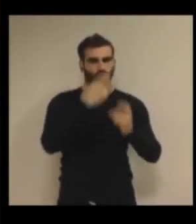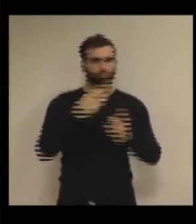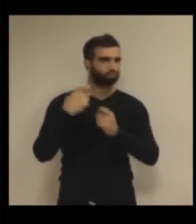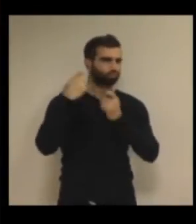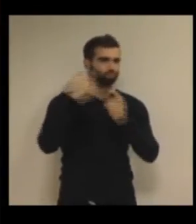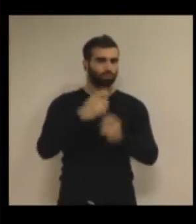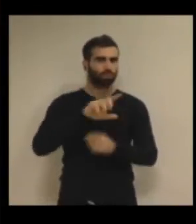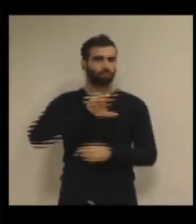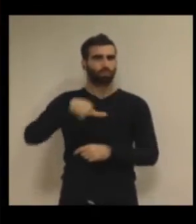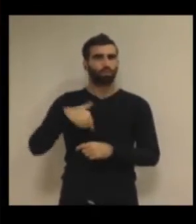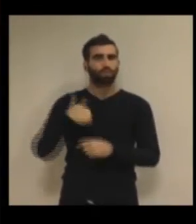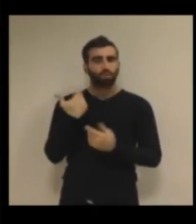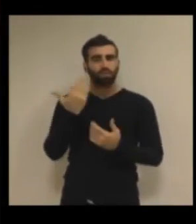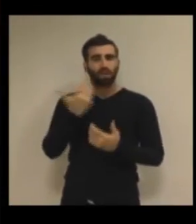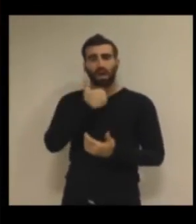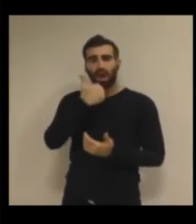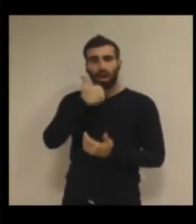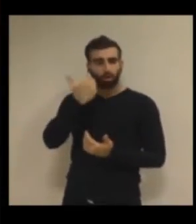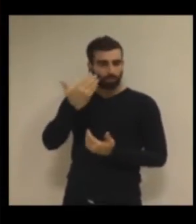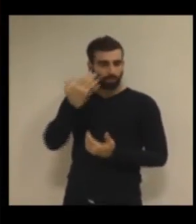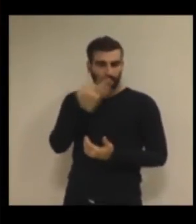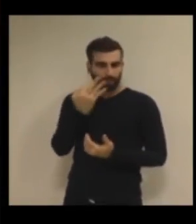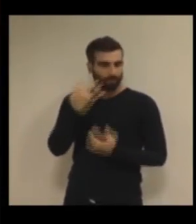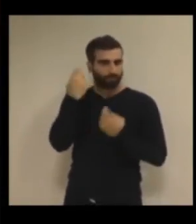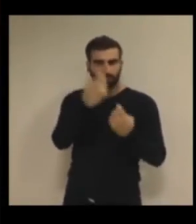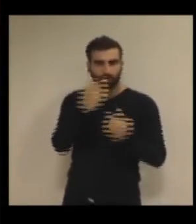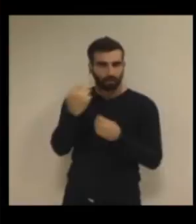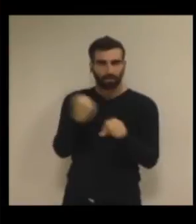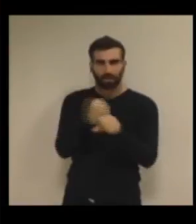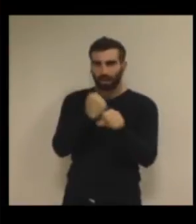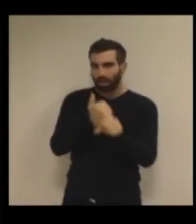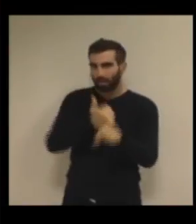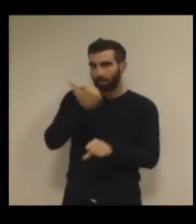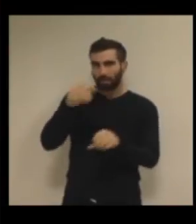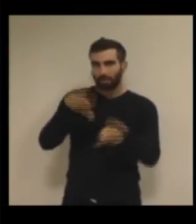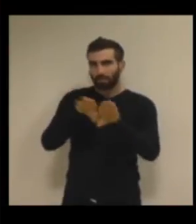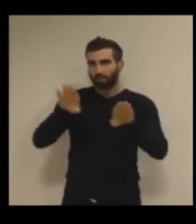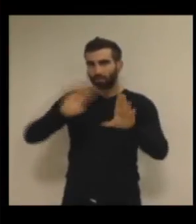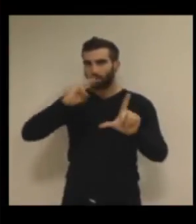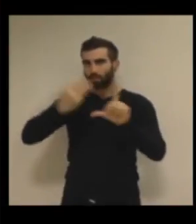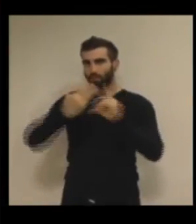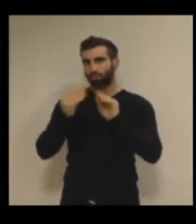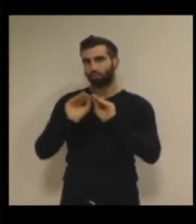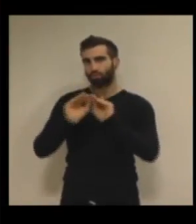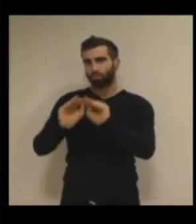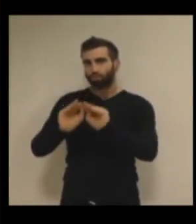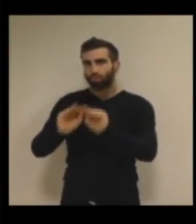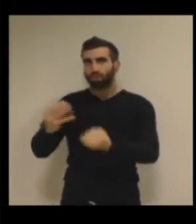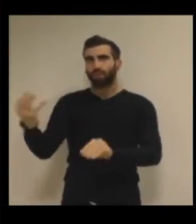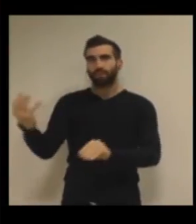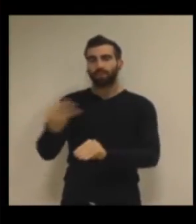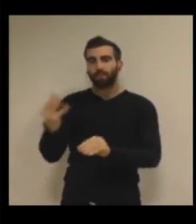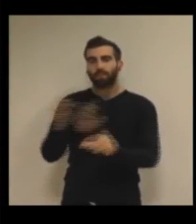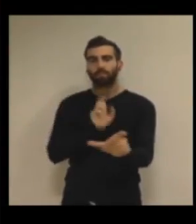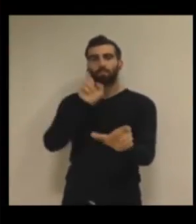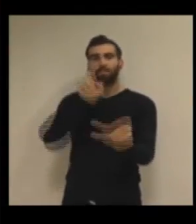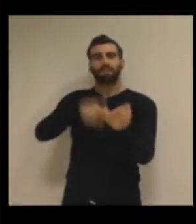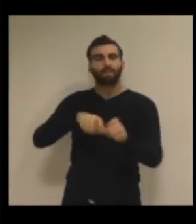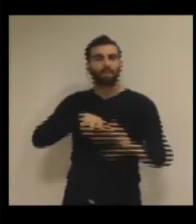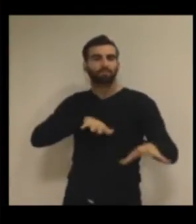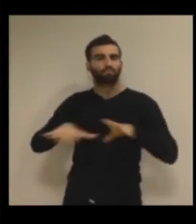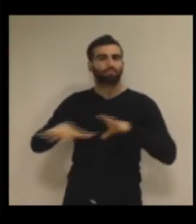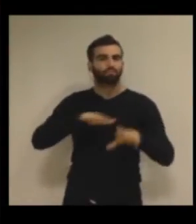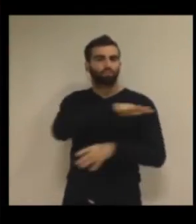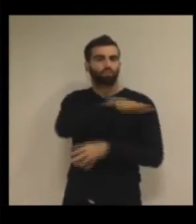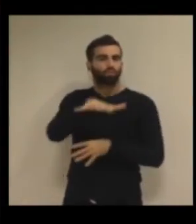que debierais trabajar desde la propia sociedad asociativa es que la plataforma que os aglutina tomara parte activa en este campo y